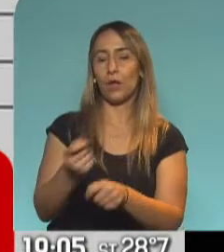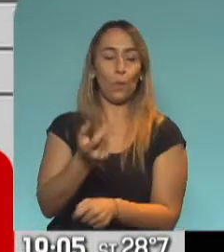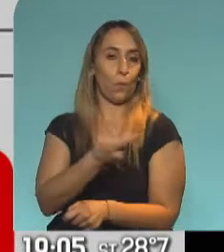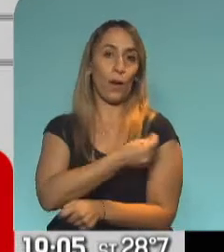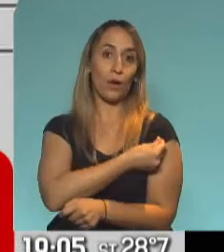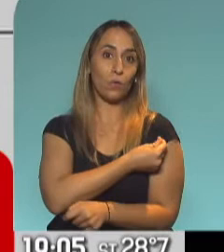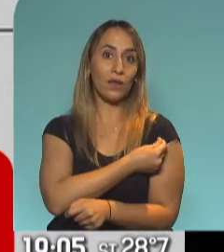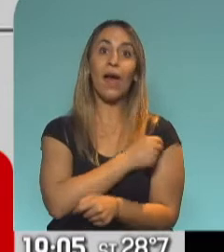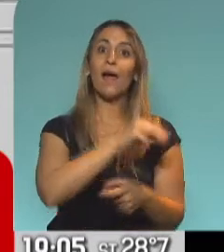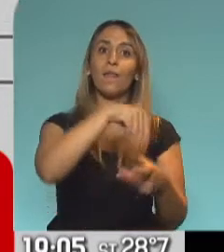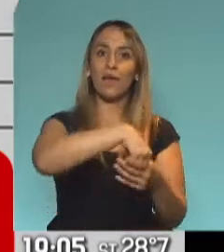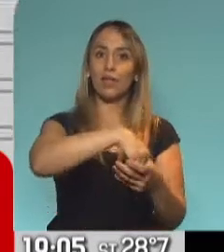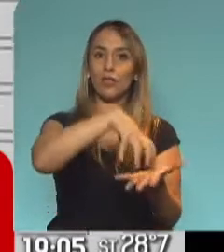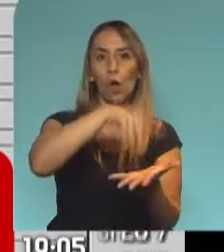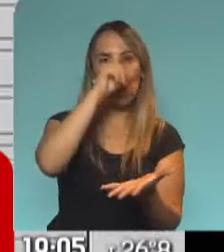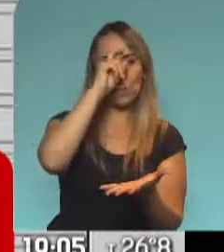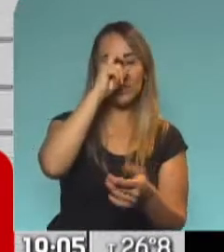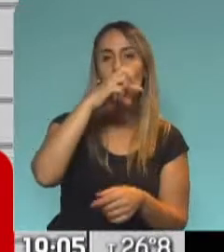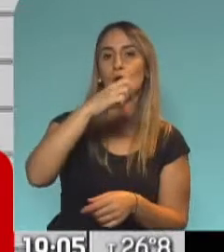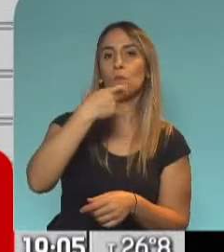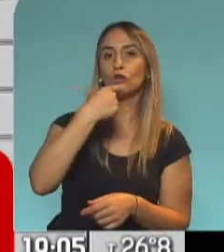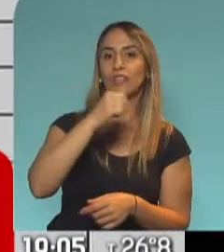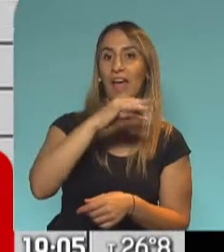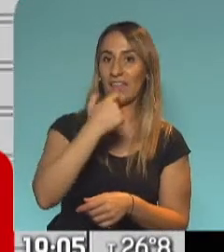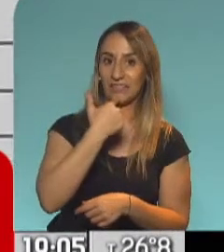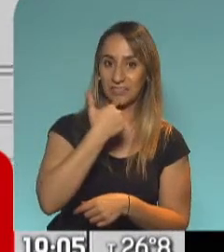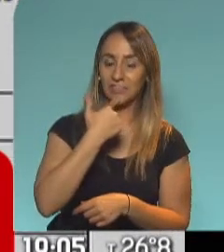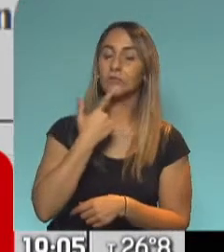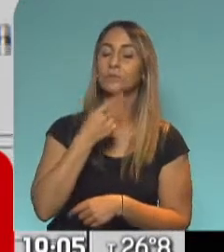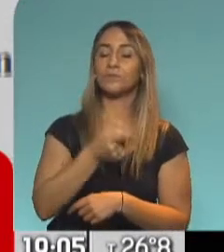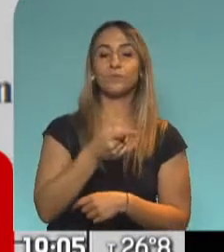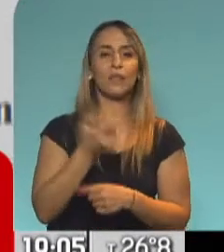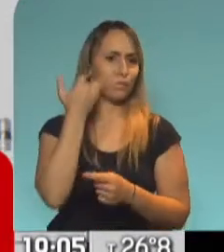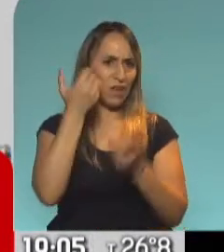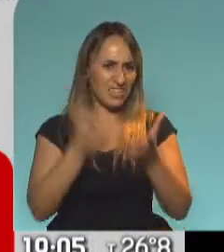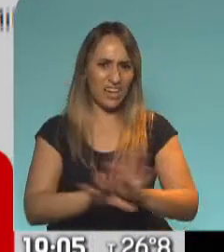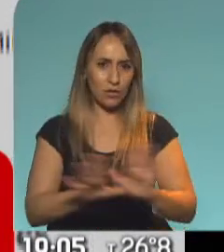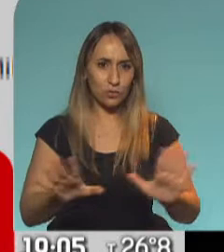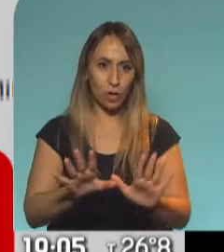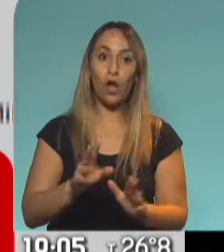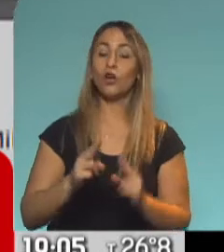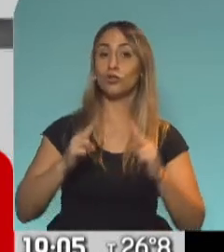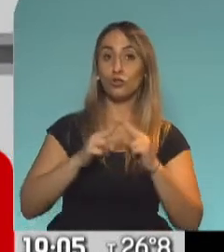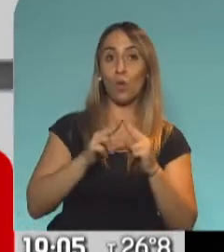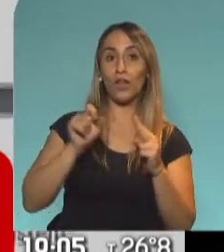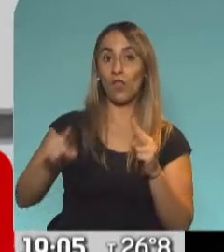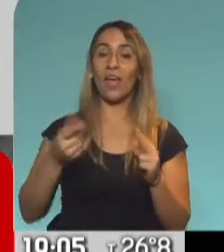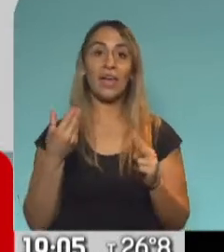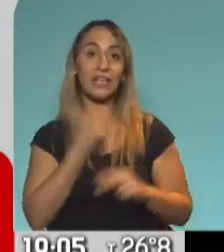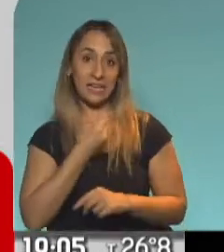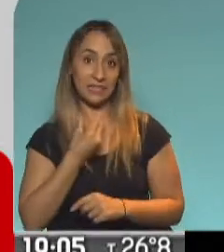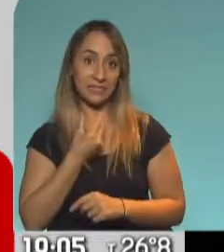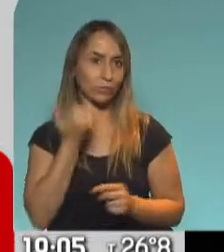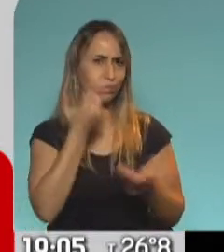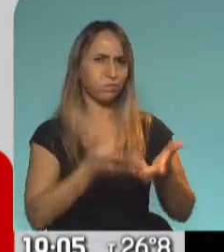el Hospital Posadas. Él es el hombre apuntado, decíamos ya renunciado, sobrino de Ginés González García. Y recordemos